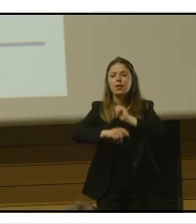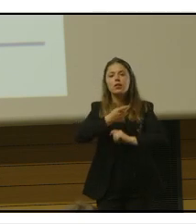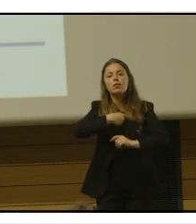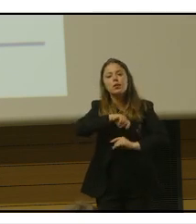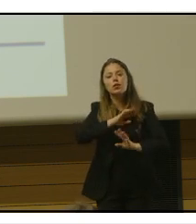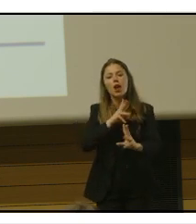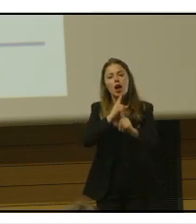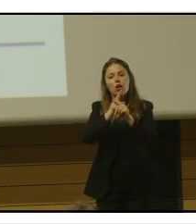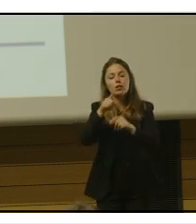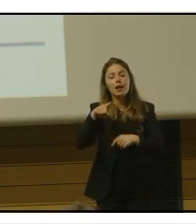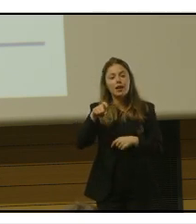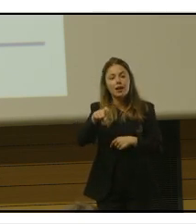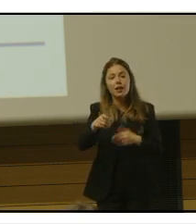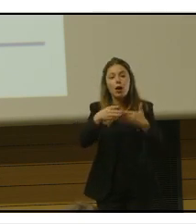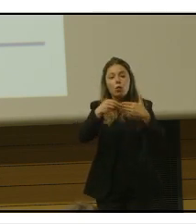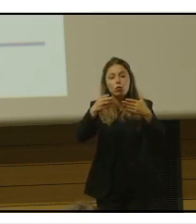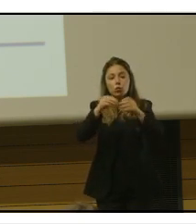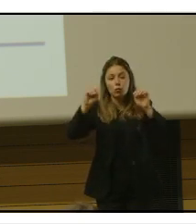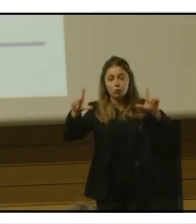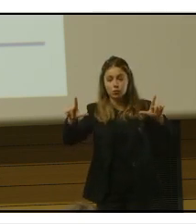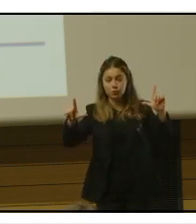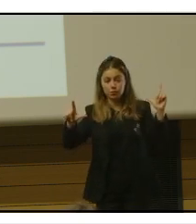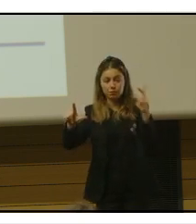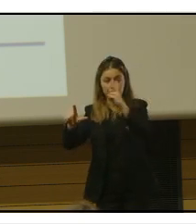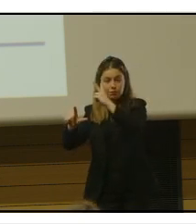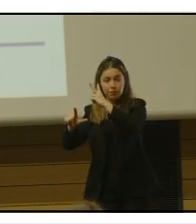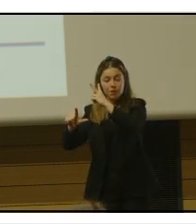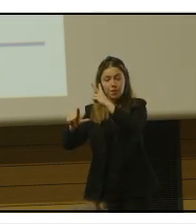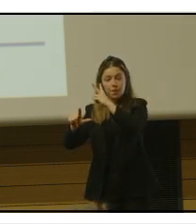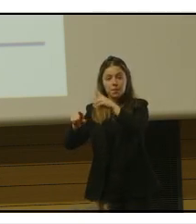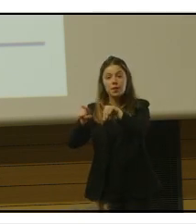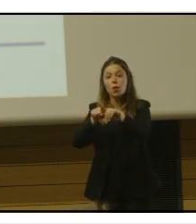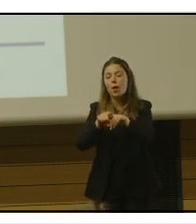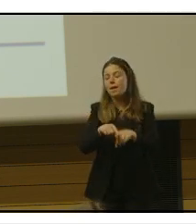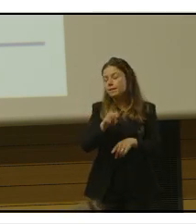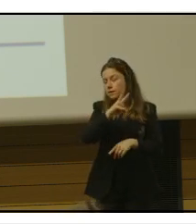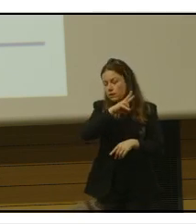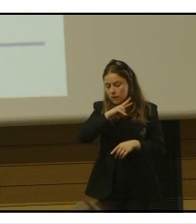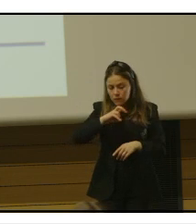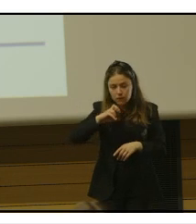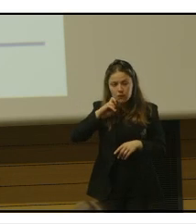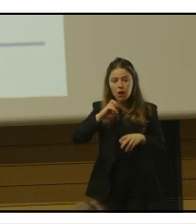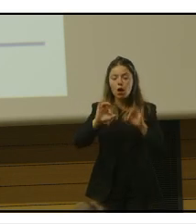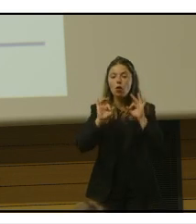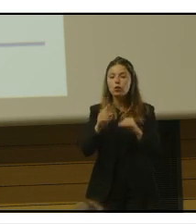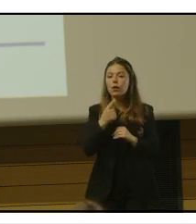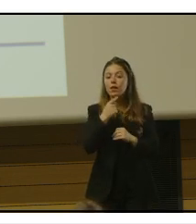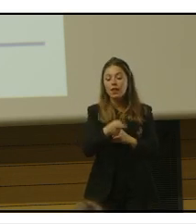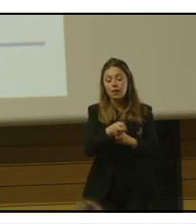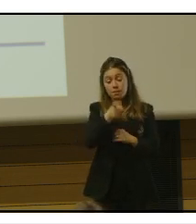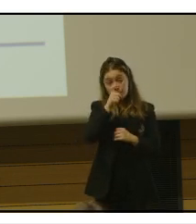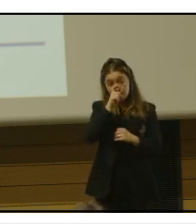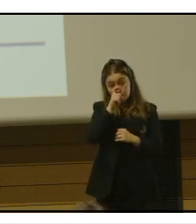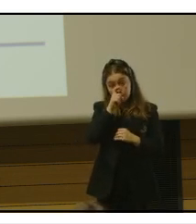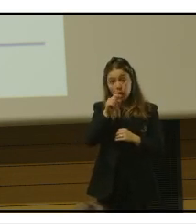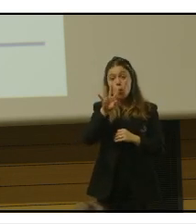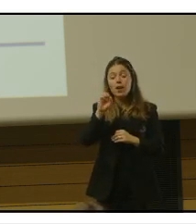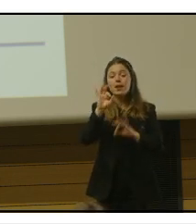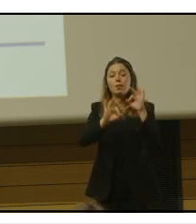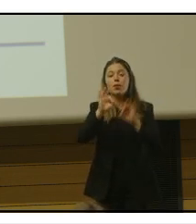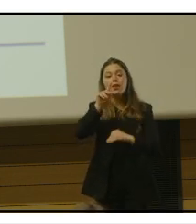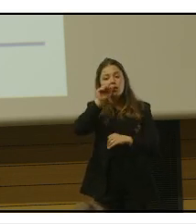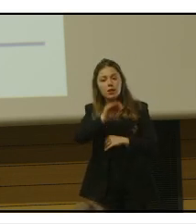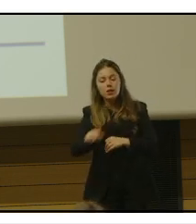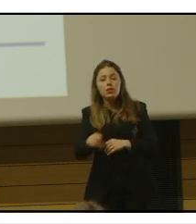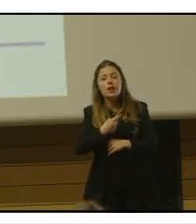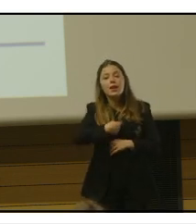Cáncer utilizó esta imágenes para mí que son valiosísimas, en donde nos recuerdan que el 40% de los niños